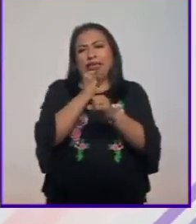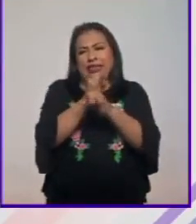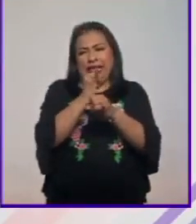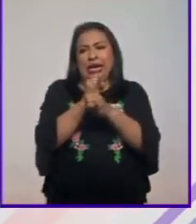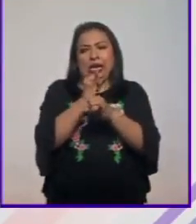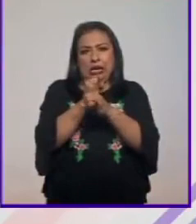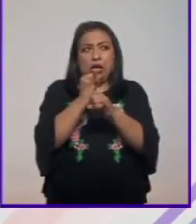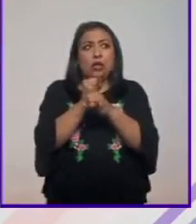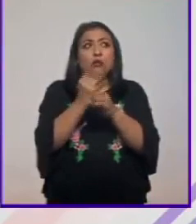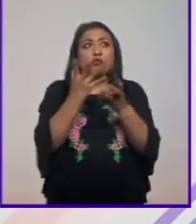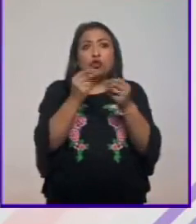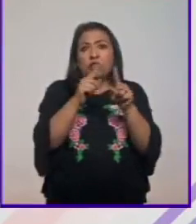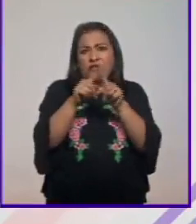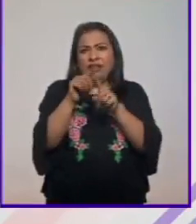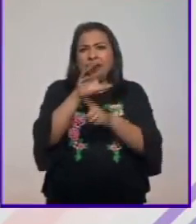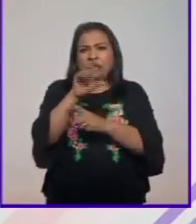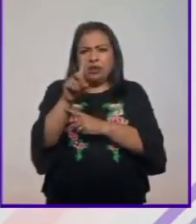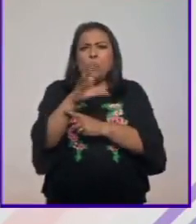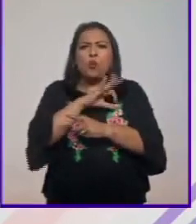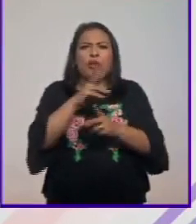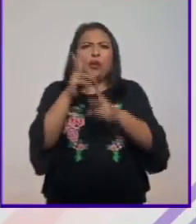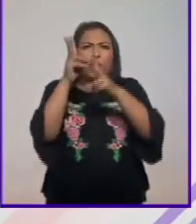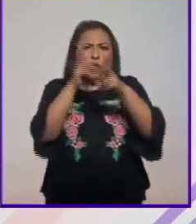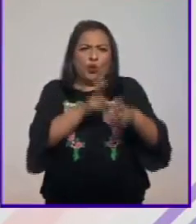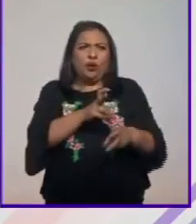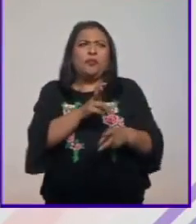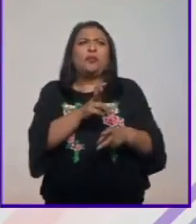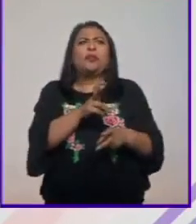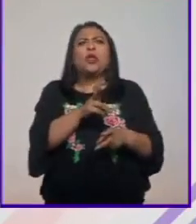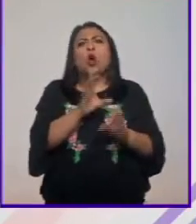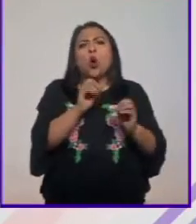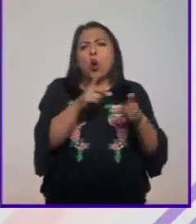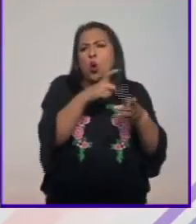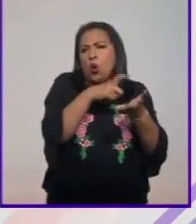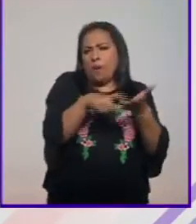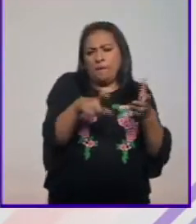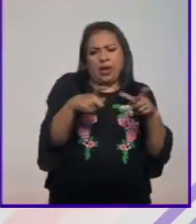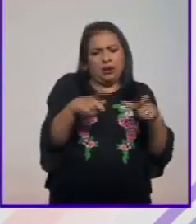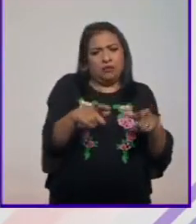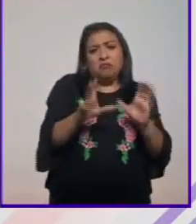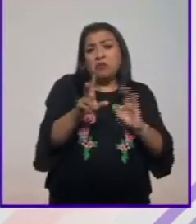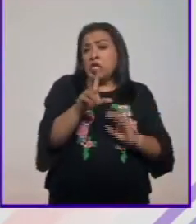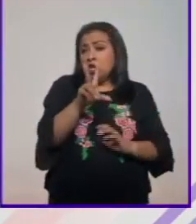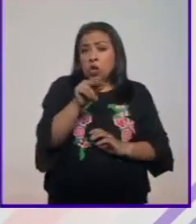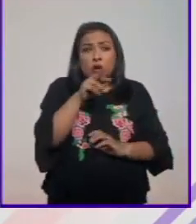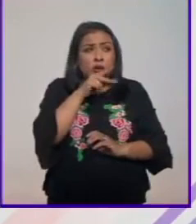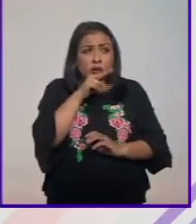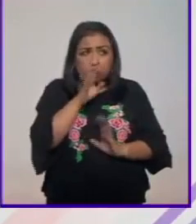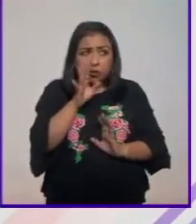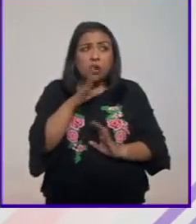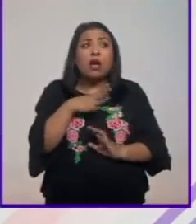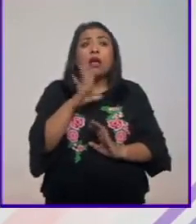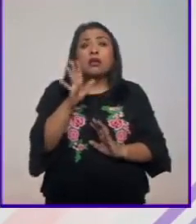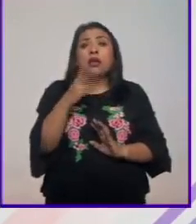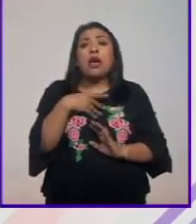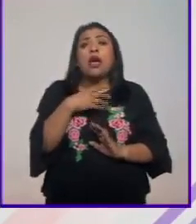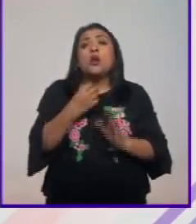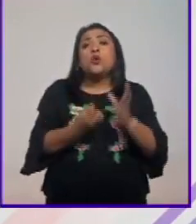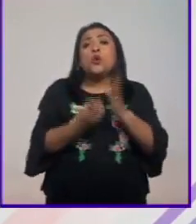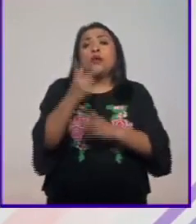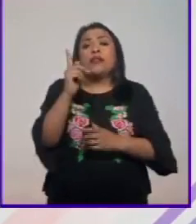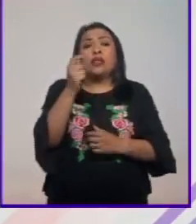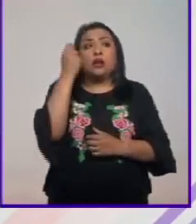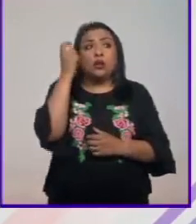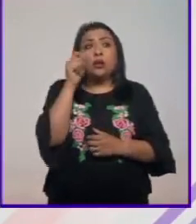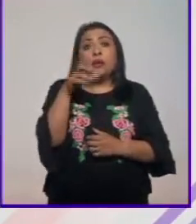digitales. Muchos de los discos también a lo mejor los van a encontrar en físico, pero si no, no se preocupen, afortunadamente ya tenemos esta ayuda de las nuevas tecnologías.